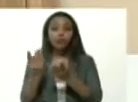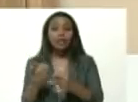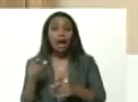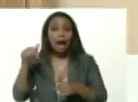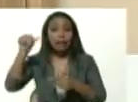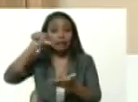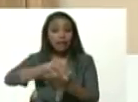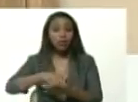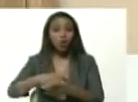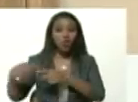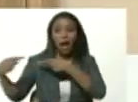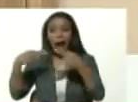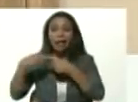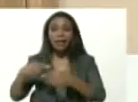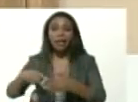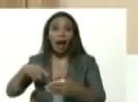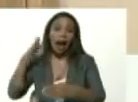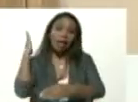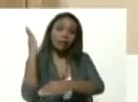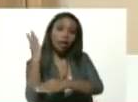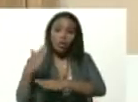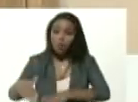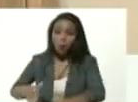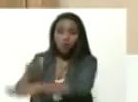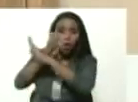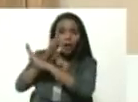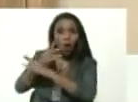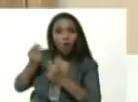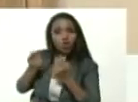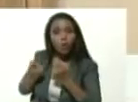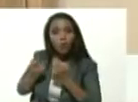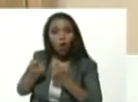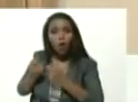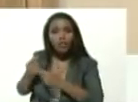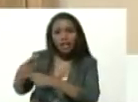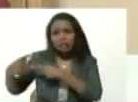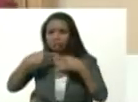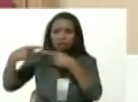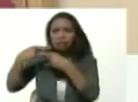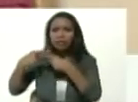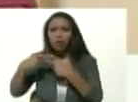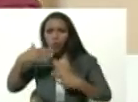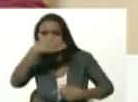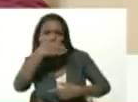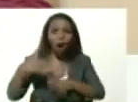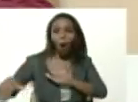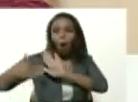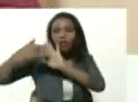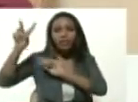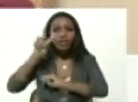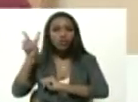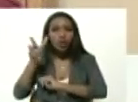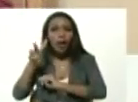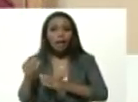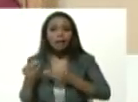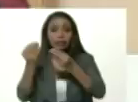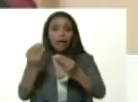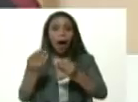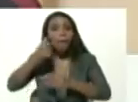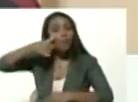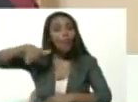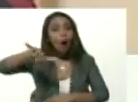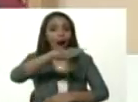guerra de sanciones, de bloqueo económico, de guerra terrorista inclusive contra Venezuela, garantizarle al